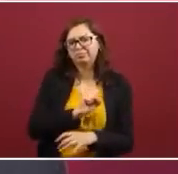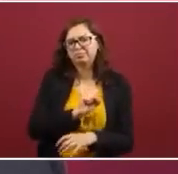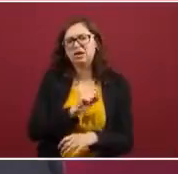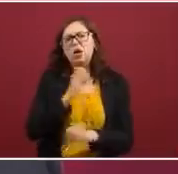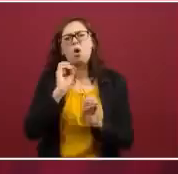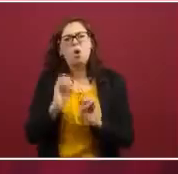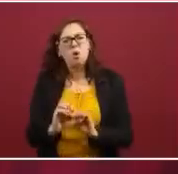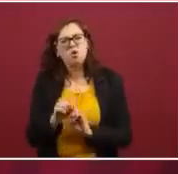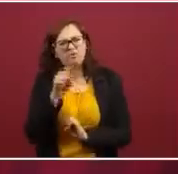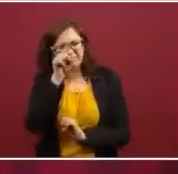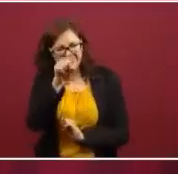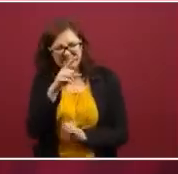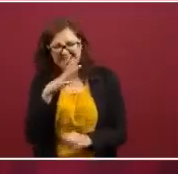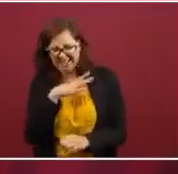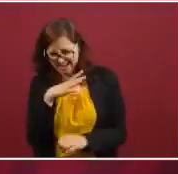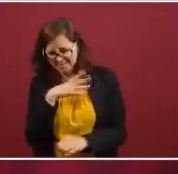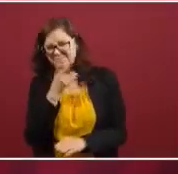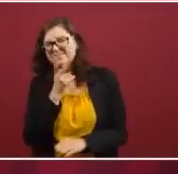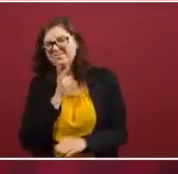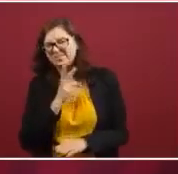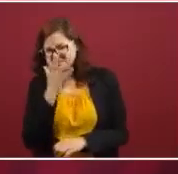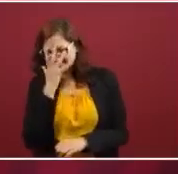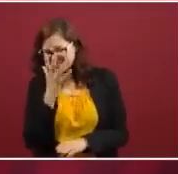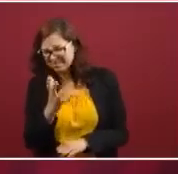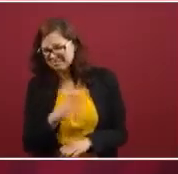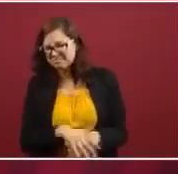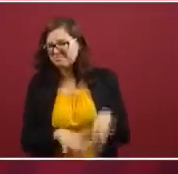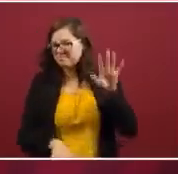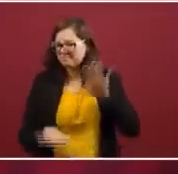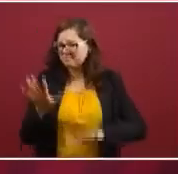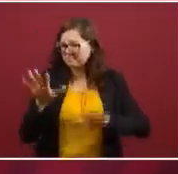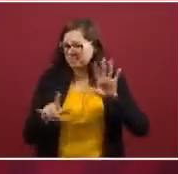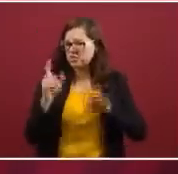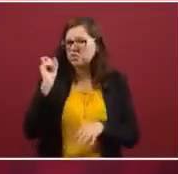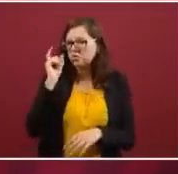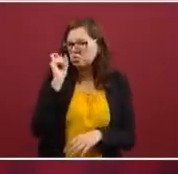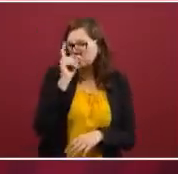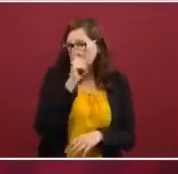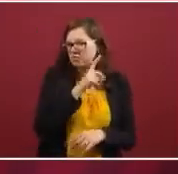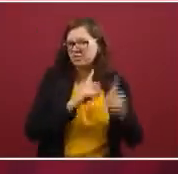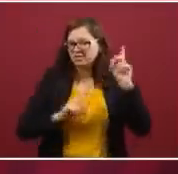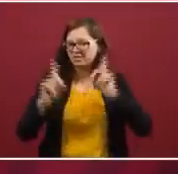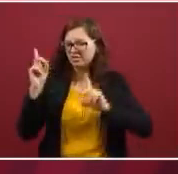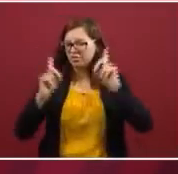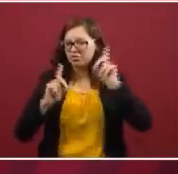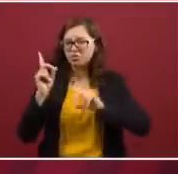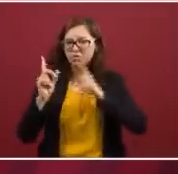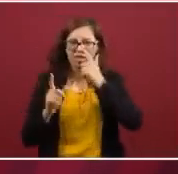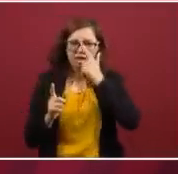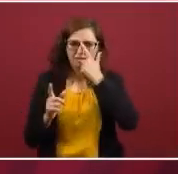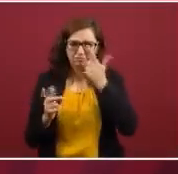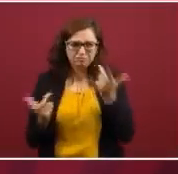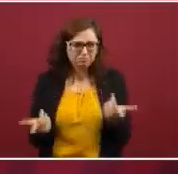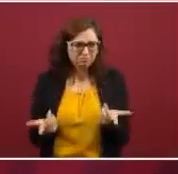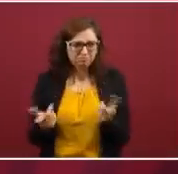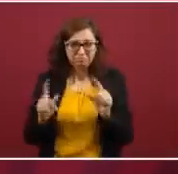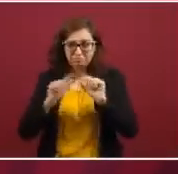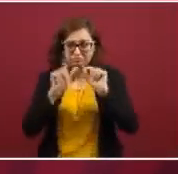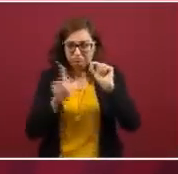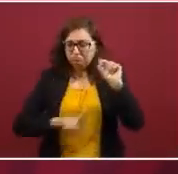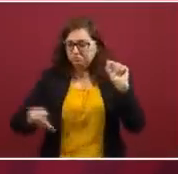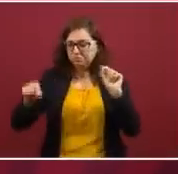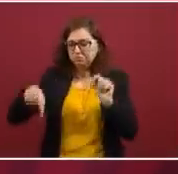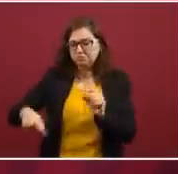con costos muy altos. Cuando el petróleo en México está en tierra o en aguas